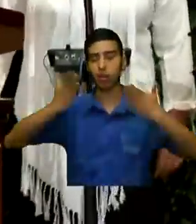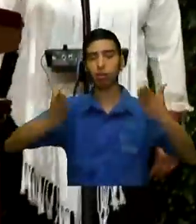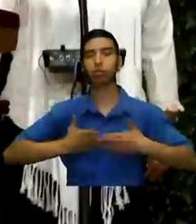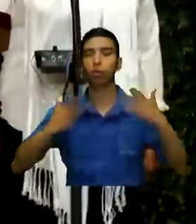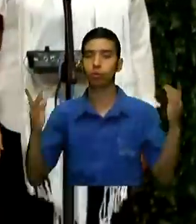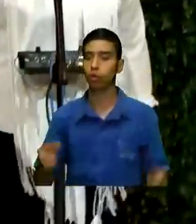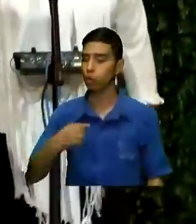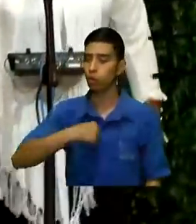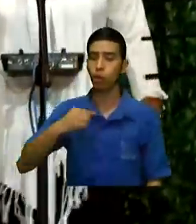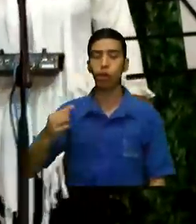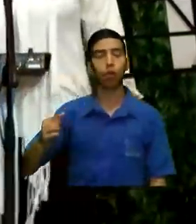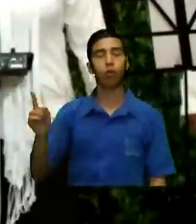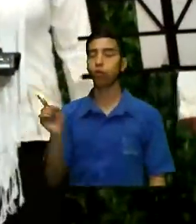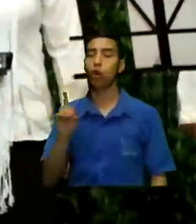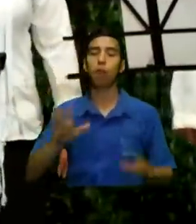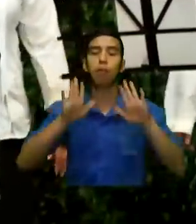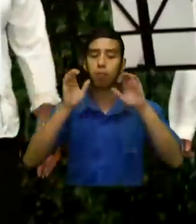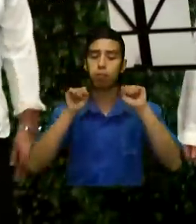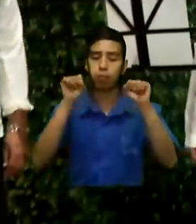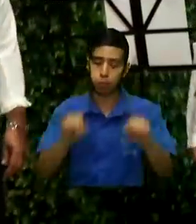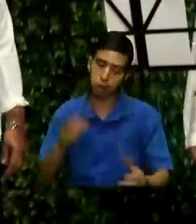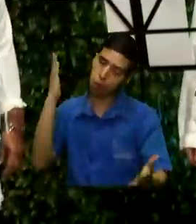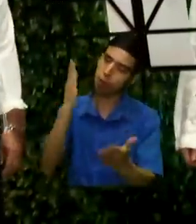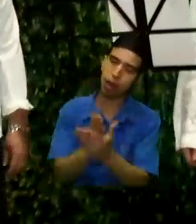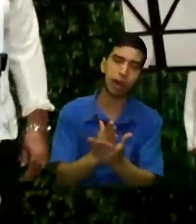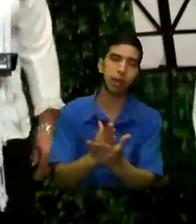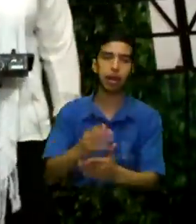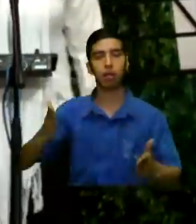gozo que no puedo parar.